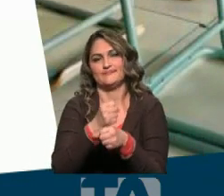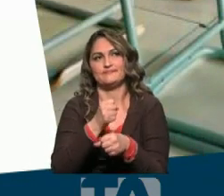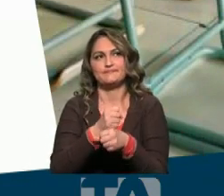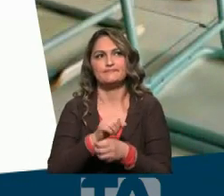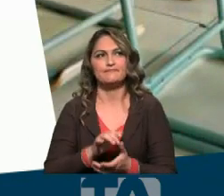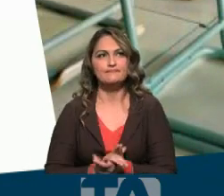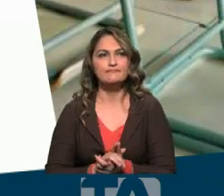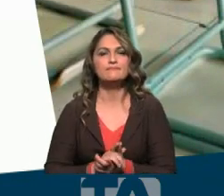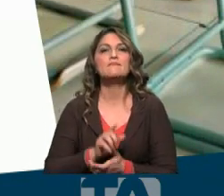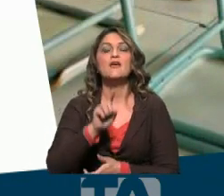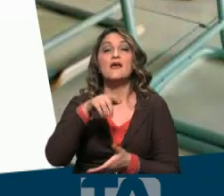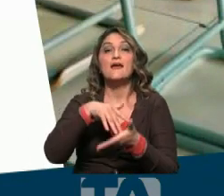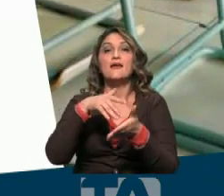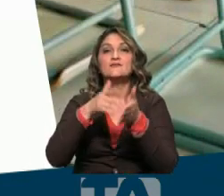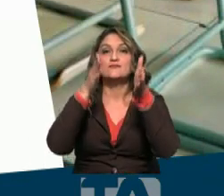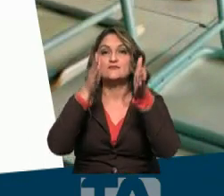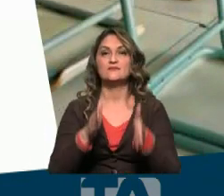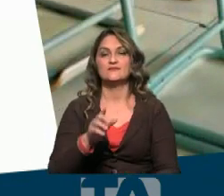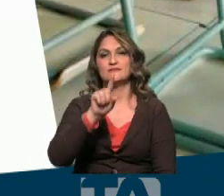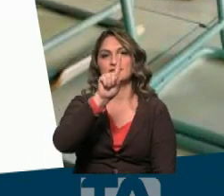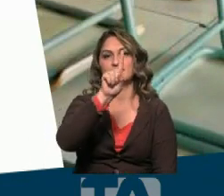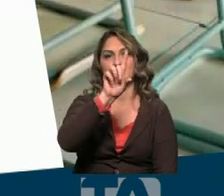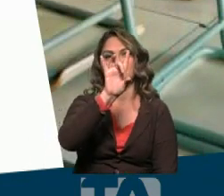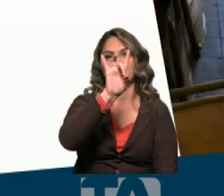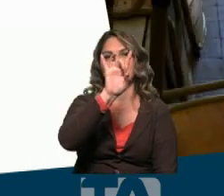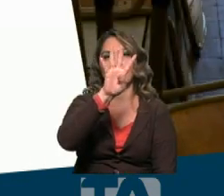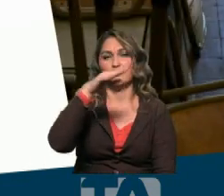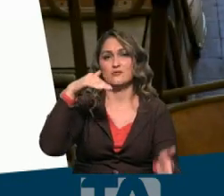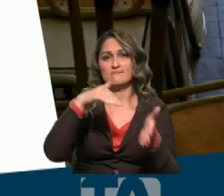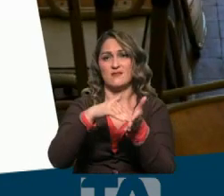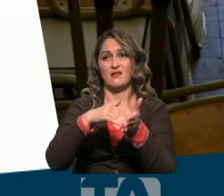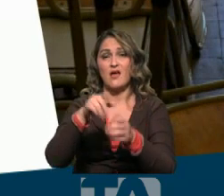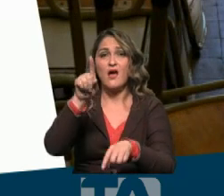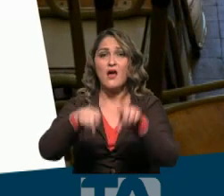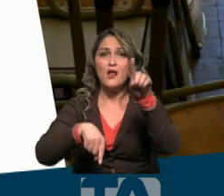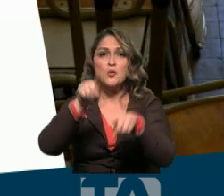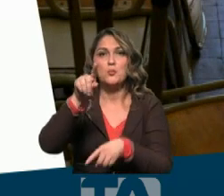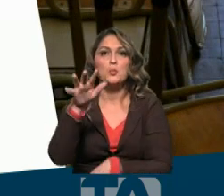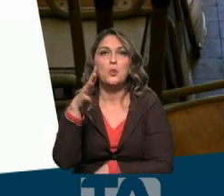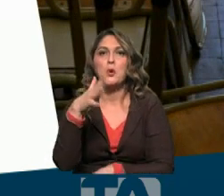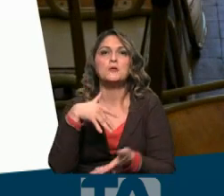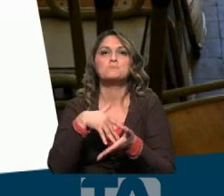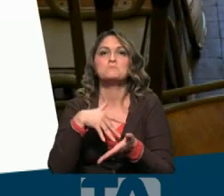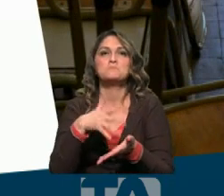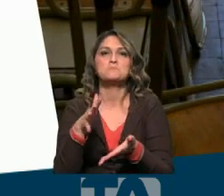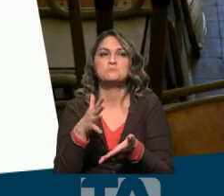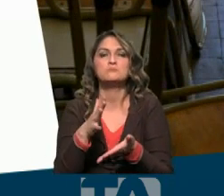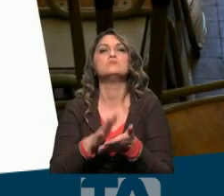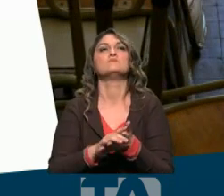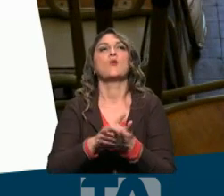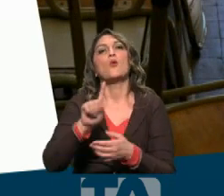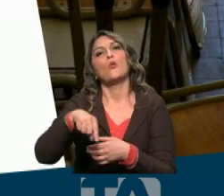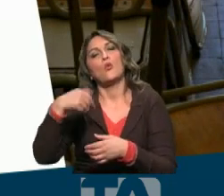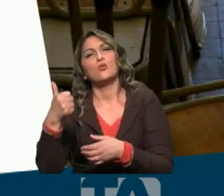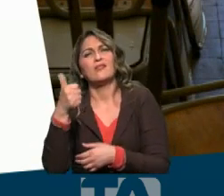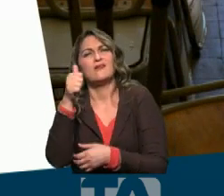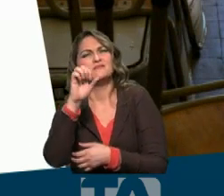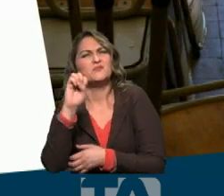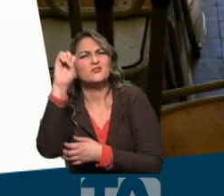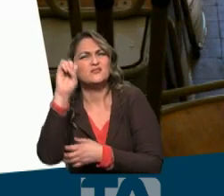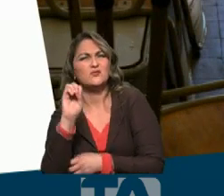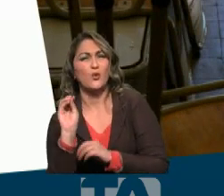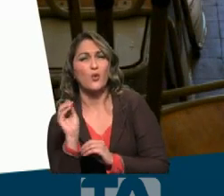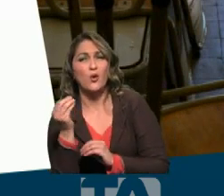14 y 18 años están fuera del sistema educativo y cerca del 10% de los jóvenes de entre 15 y 17 años no